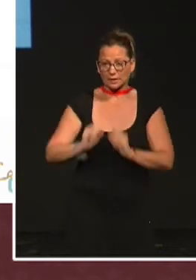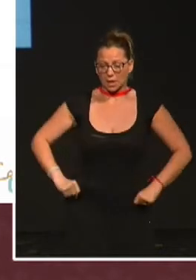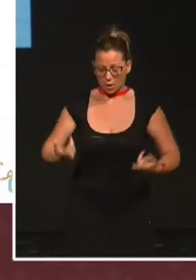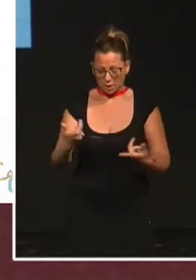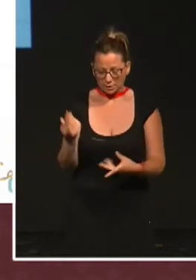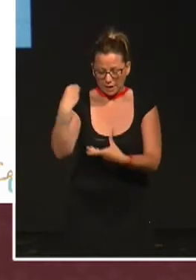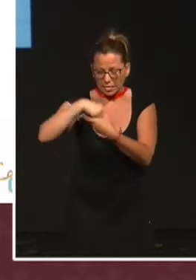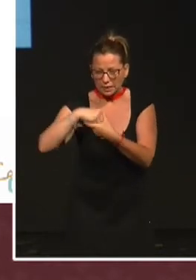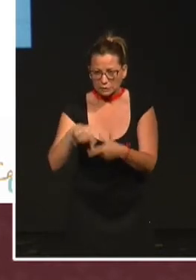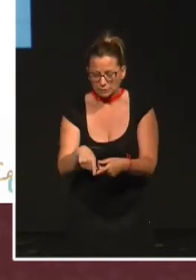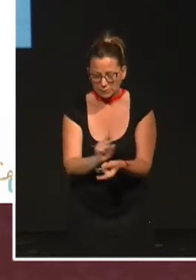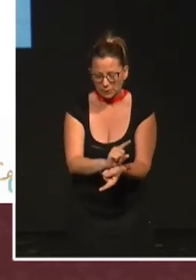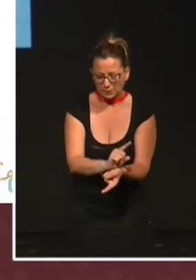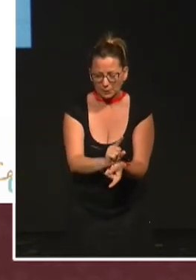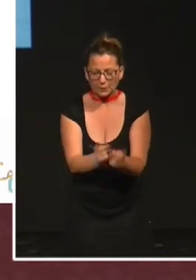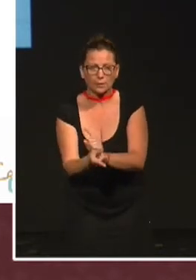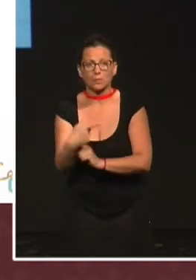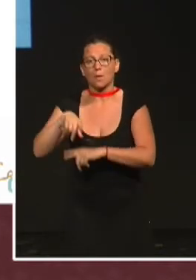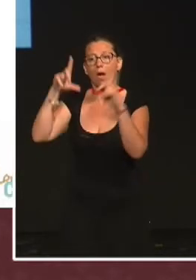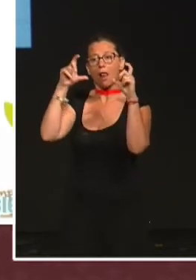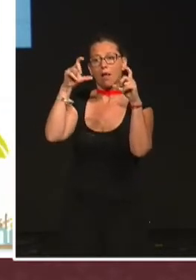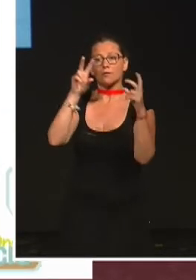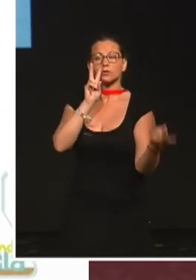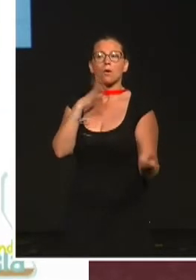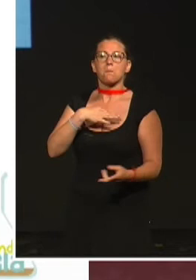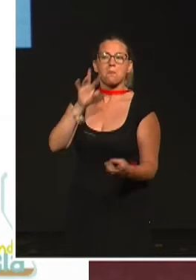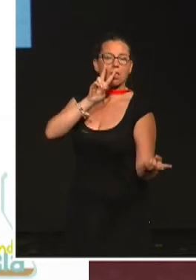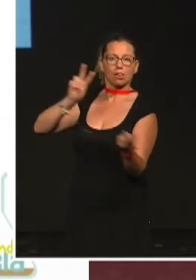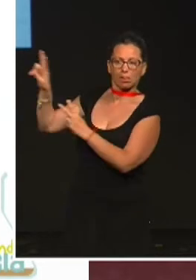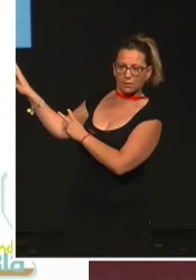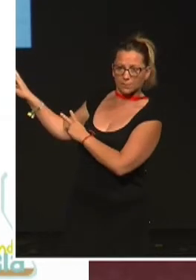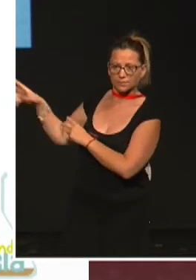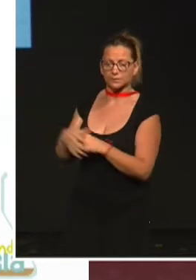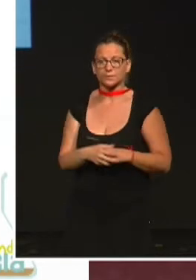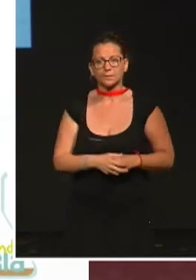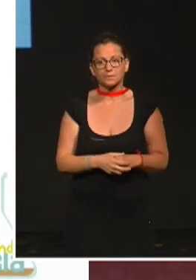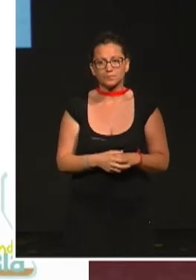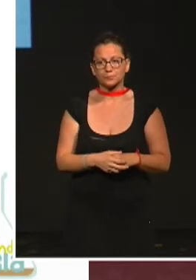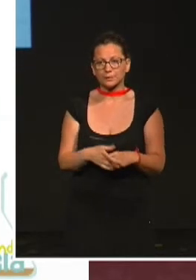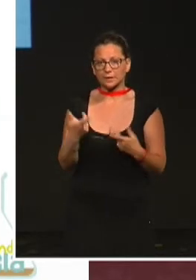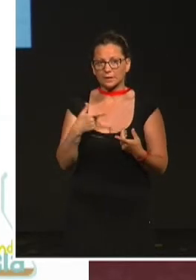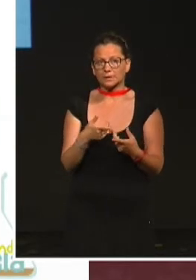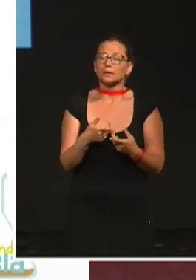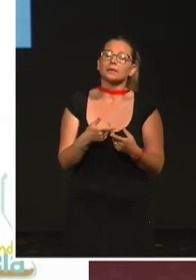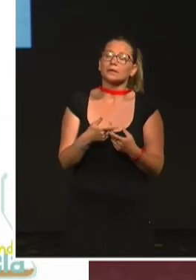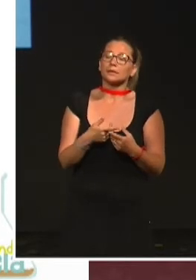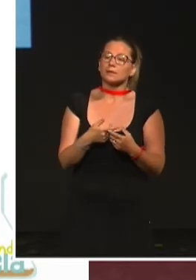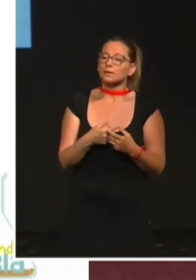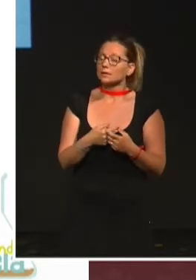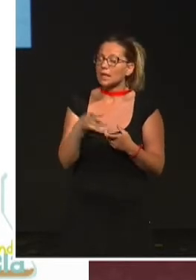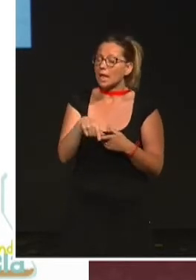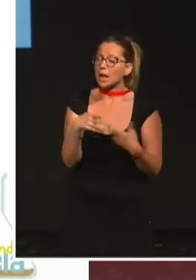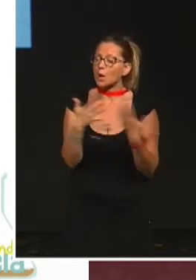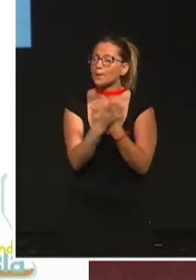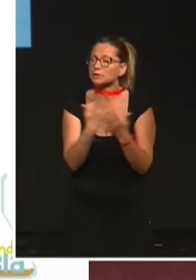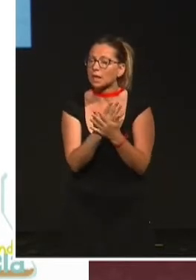materia orgánica, tal y como podéis ver en esta fotografía, tanto al principio del compostaje, a mediados y a finales. El